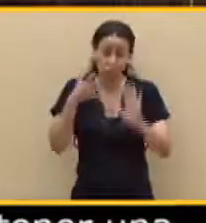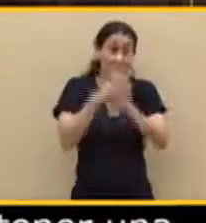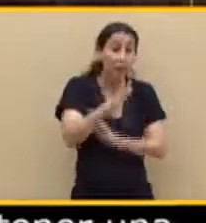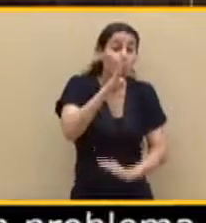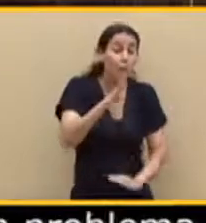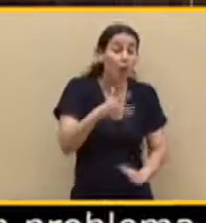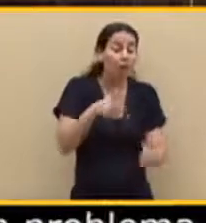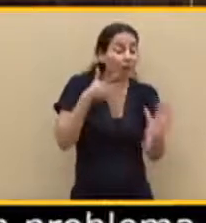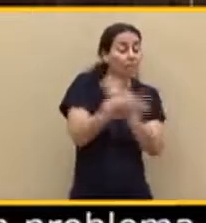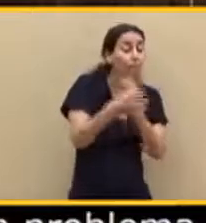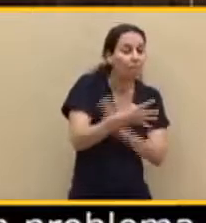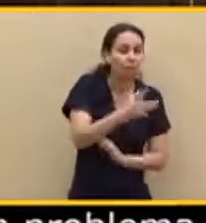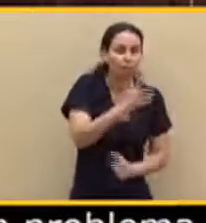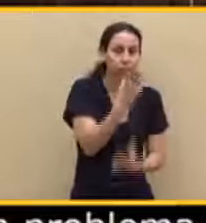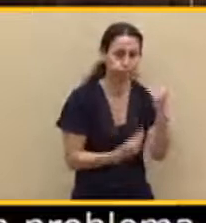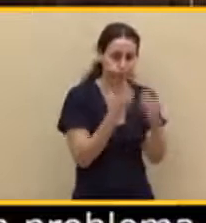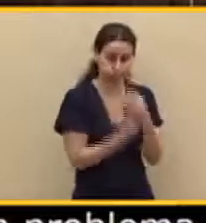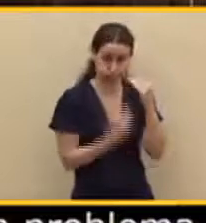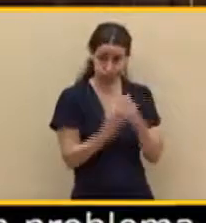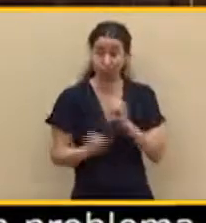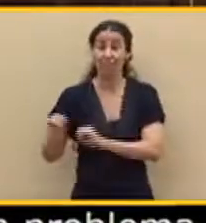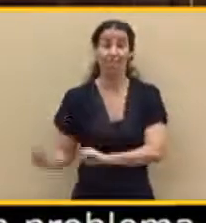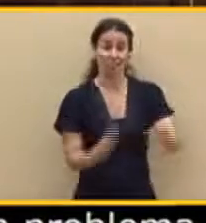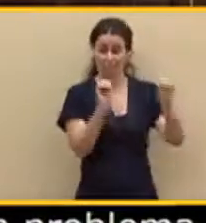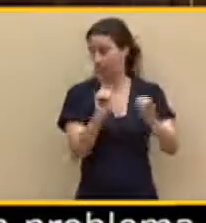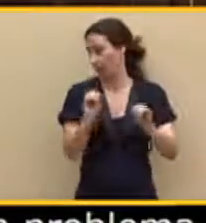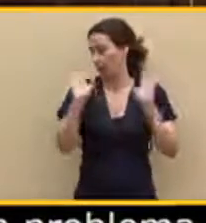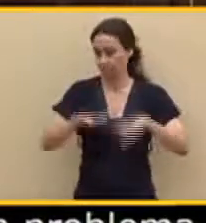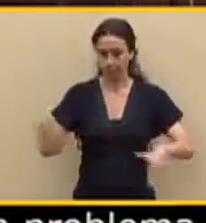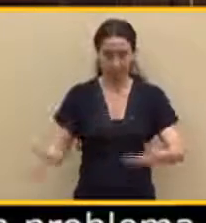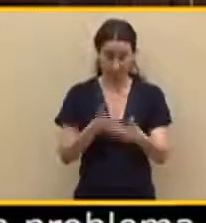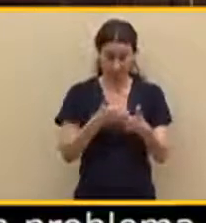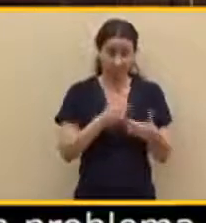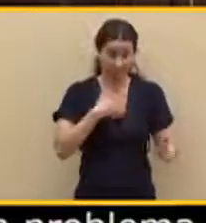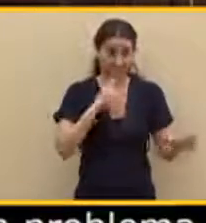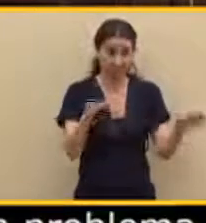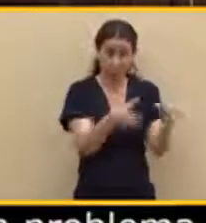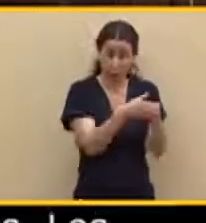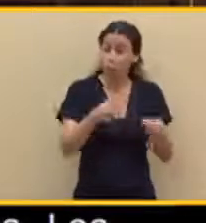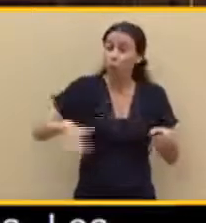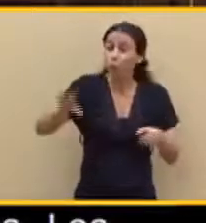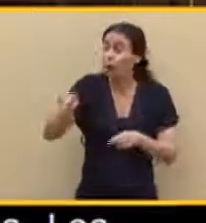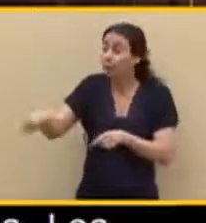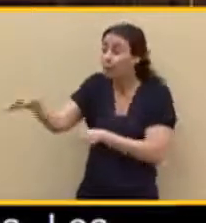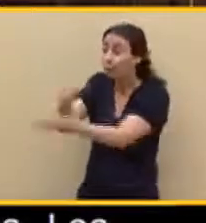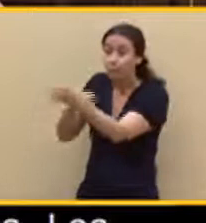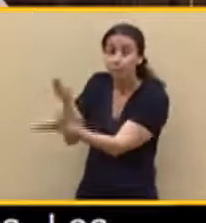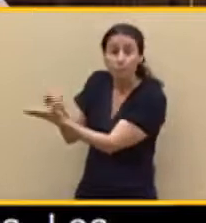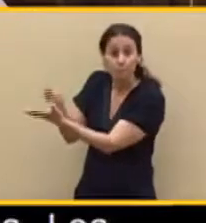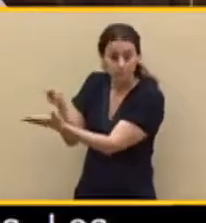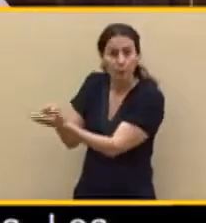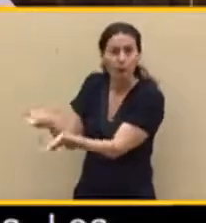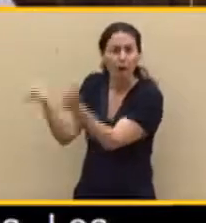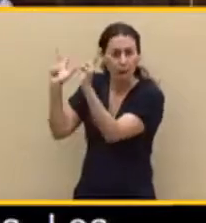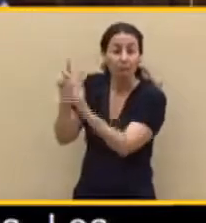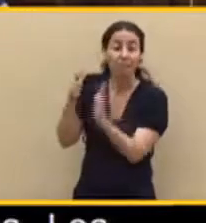recibiendo por parte de ustedes una defensa cerrada. Así son ustedes. Los paraísos fiscales solo les molestan cuando les pillan metiendo la mano en